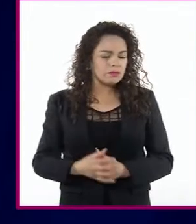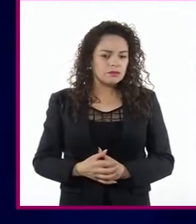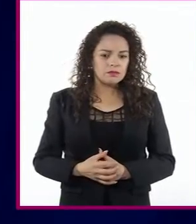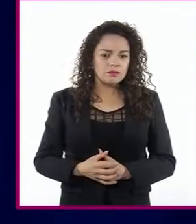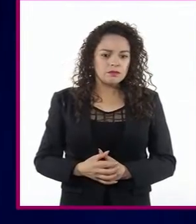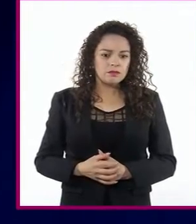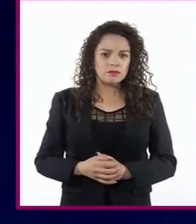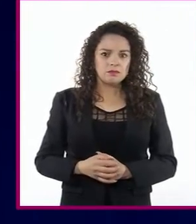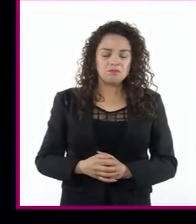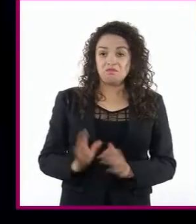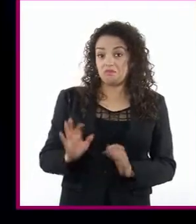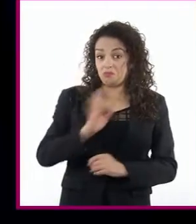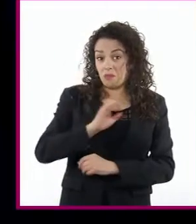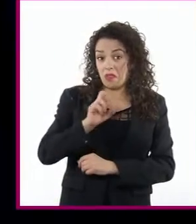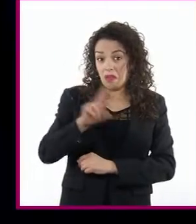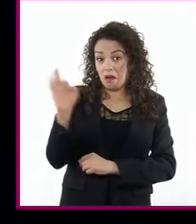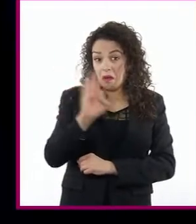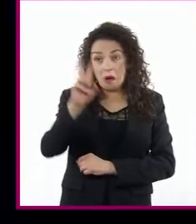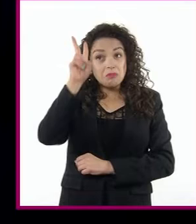¿Soñar acaso?